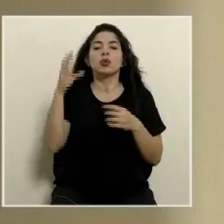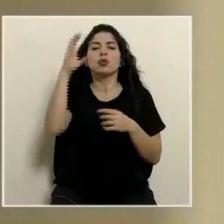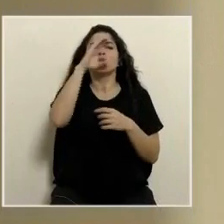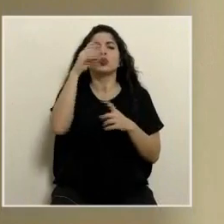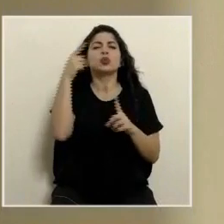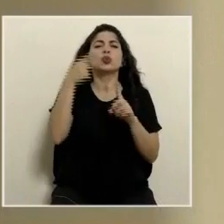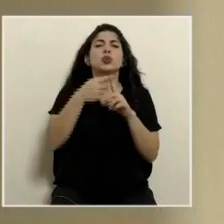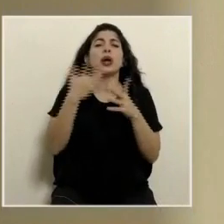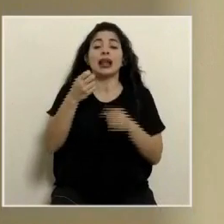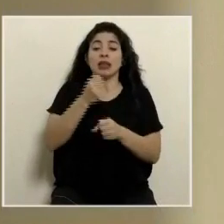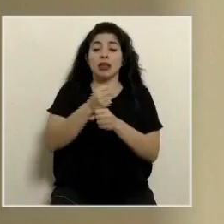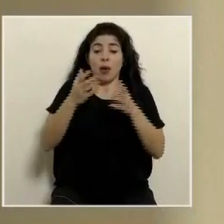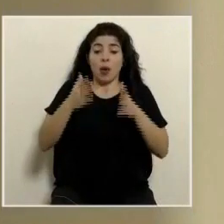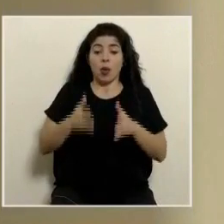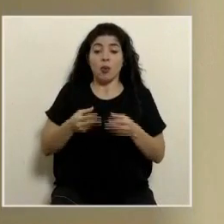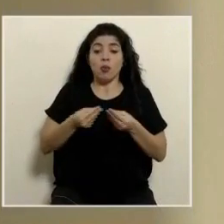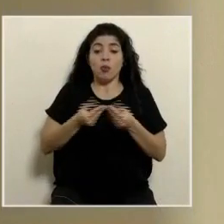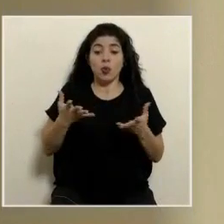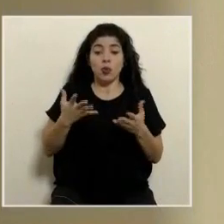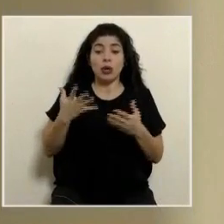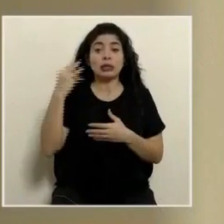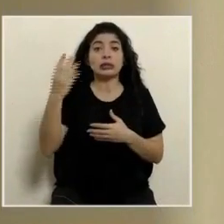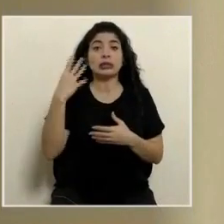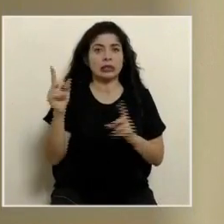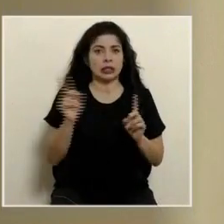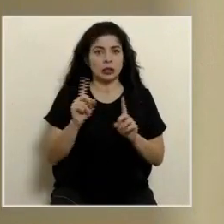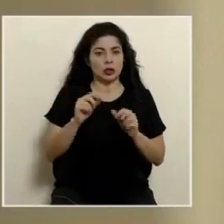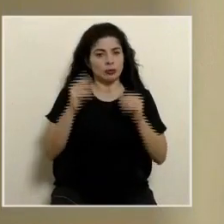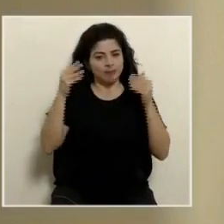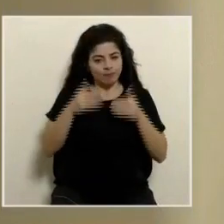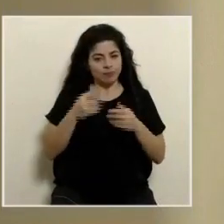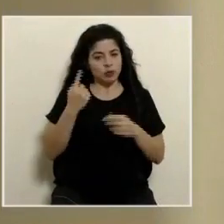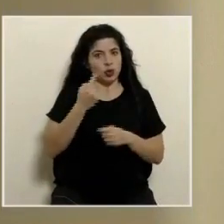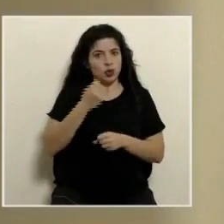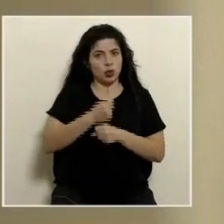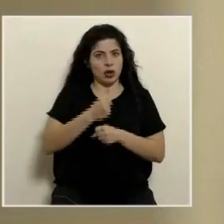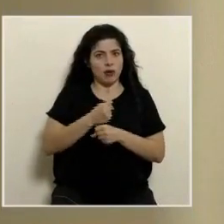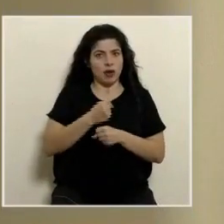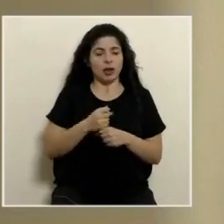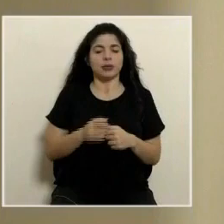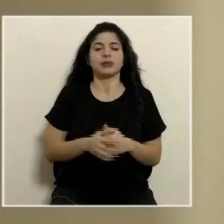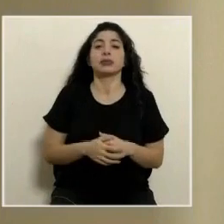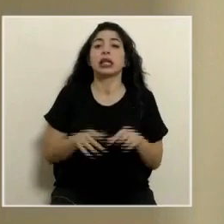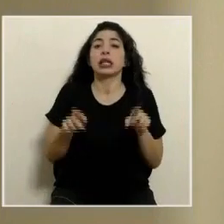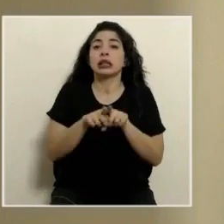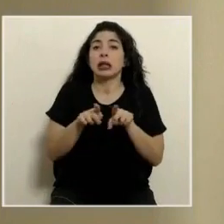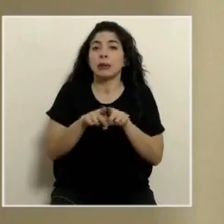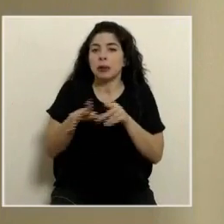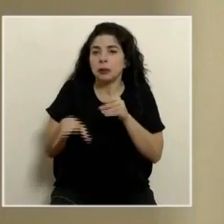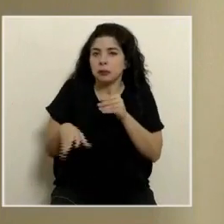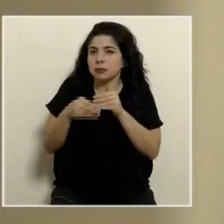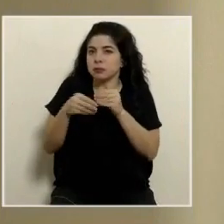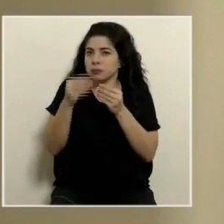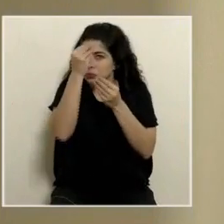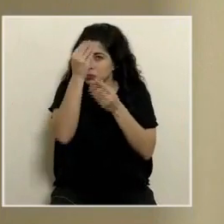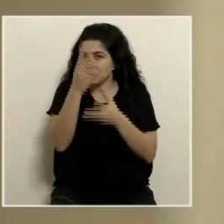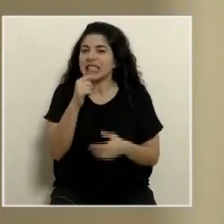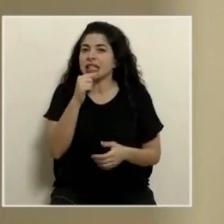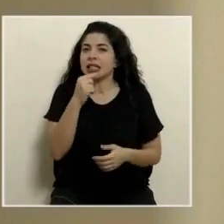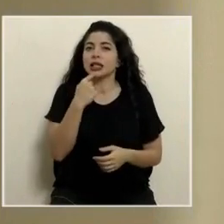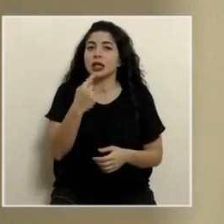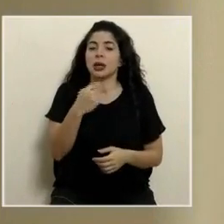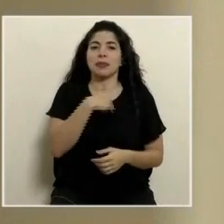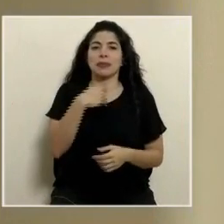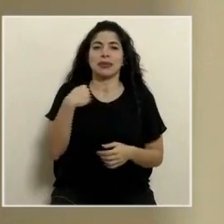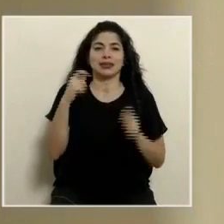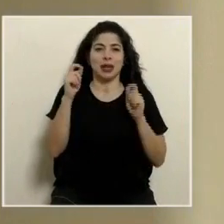del funcionariado público que seguirá trabajando. Como saben, esto se suma también al anuncio que hiciera la ministra de Educación